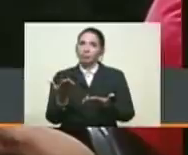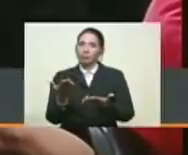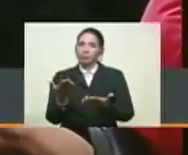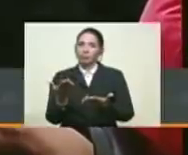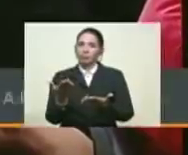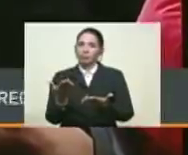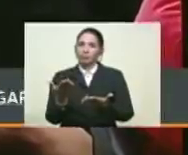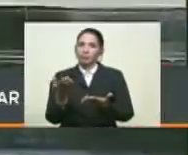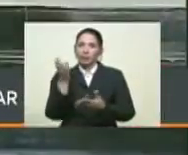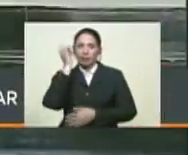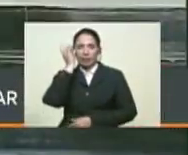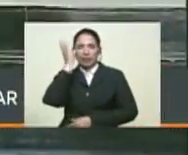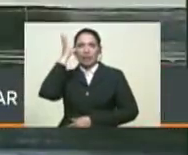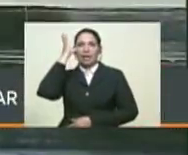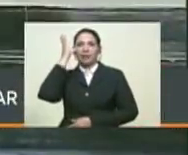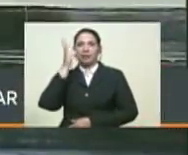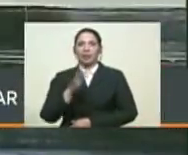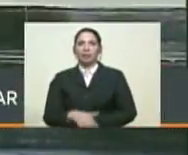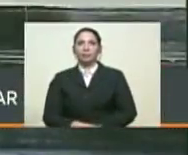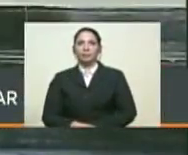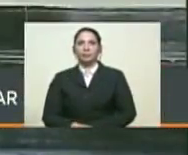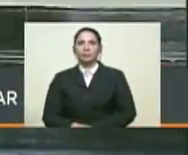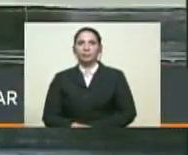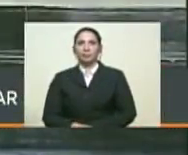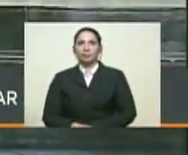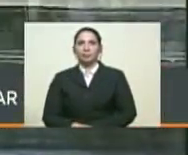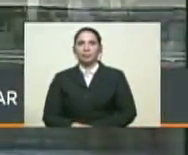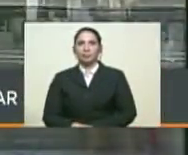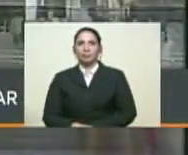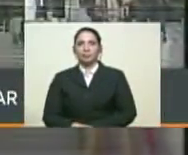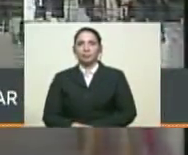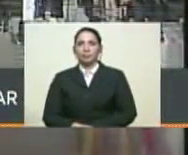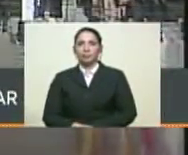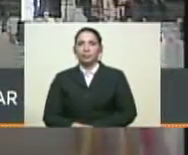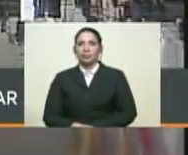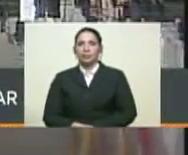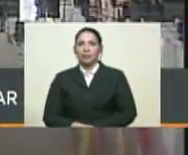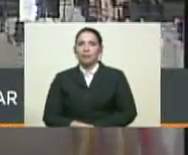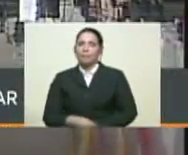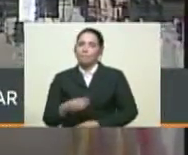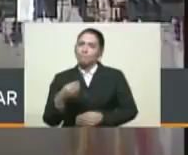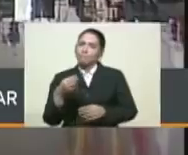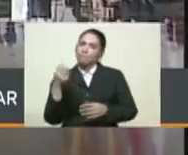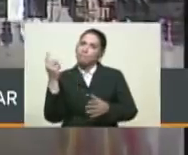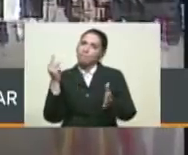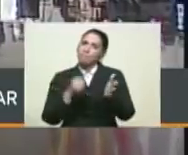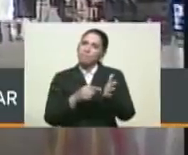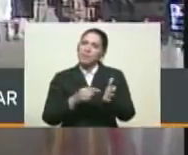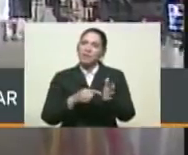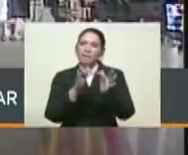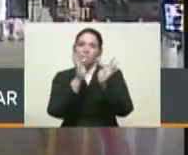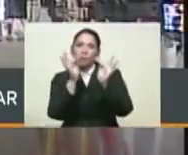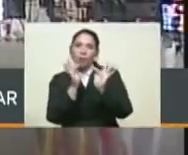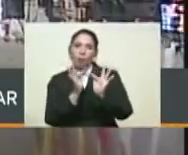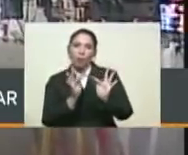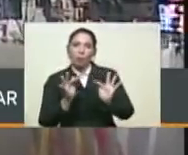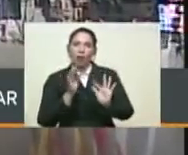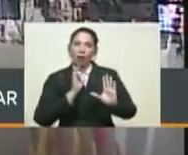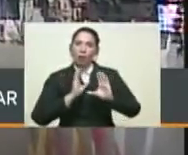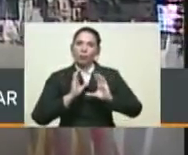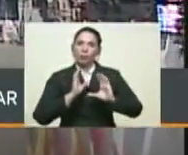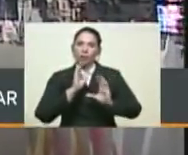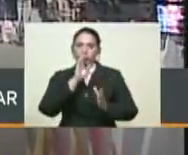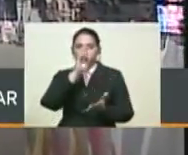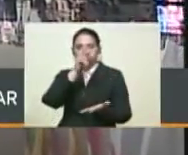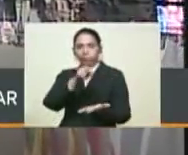a la creatividad, a las mil formas de comunicar y de llegar, a la